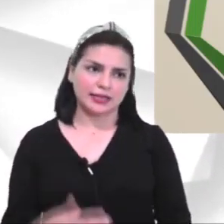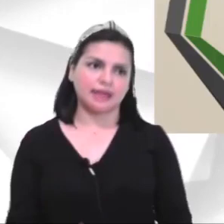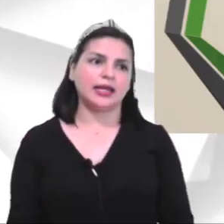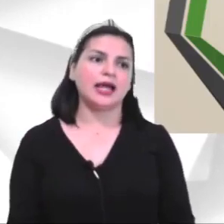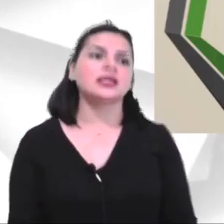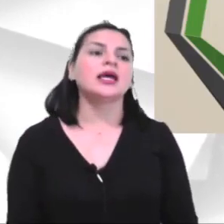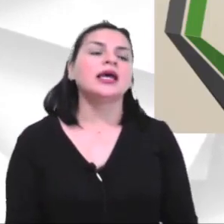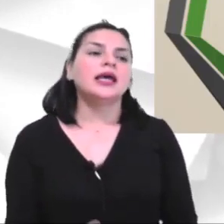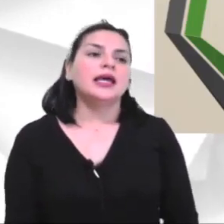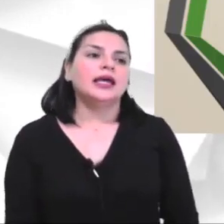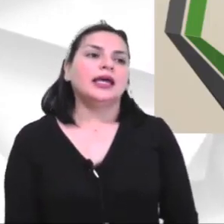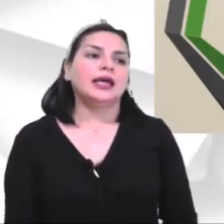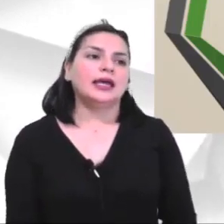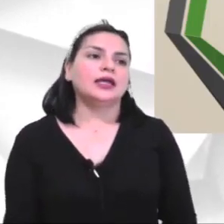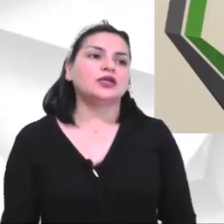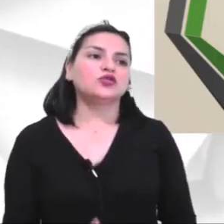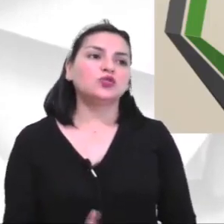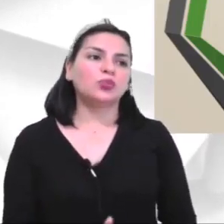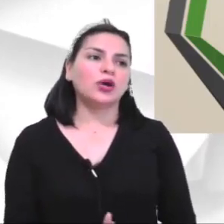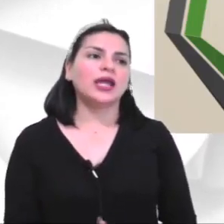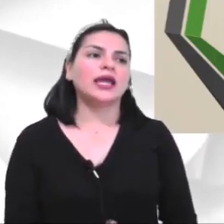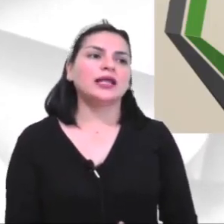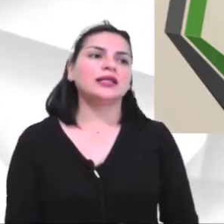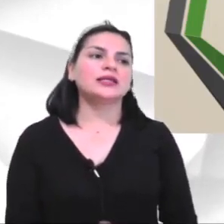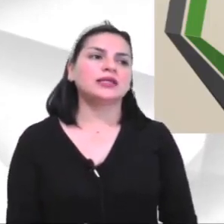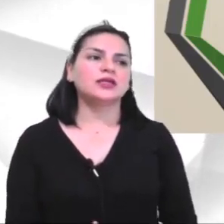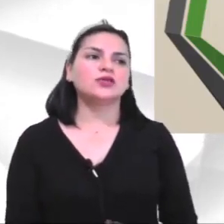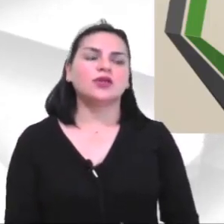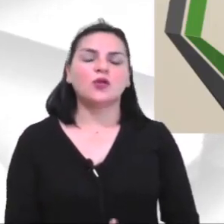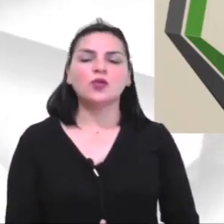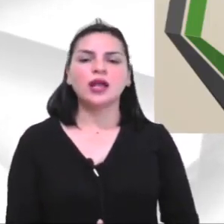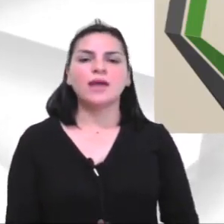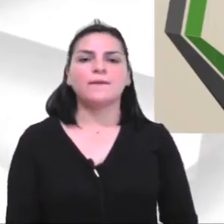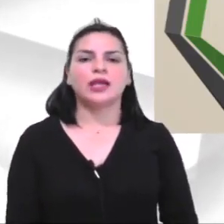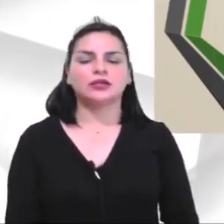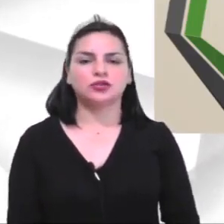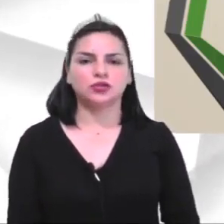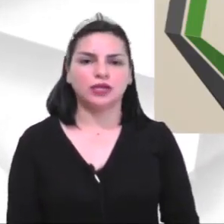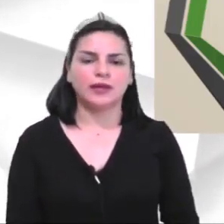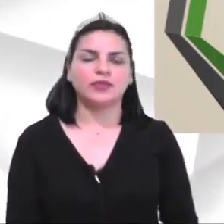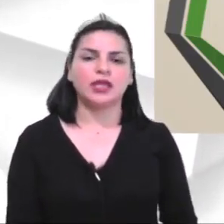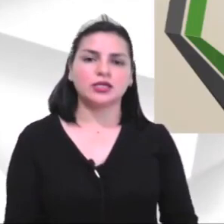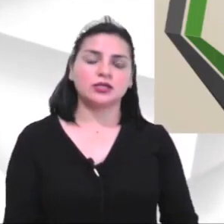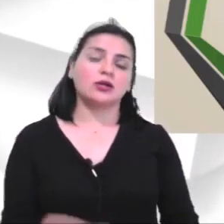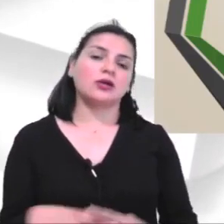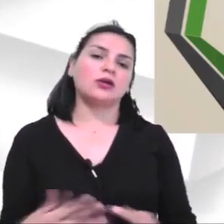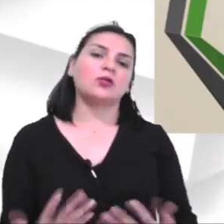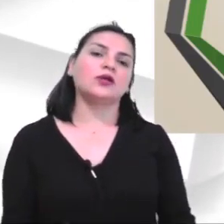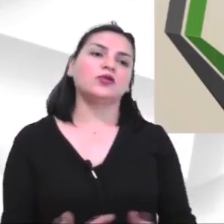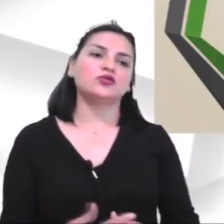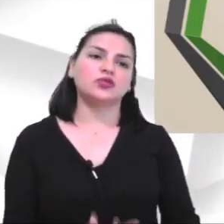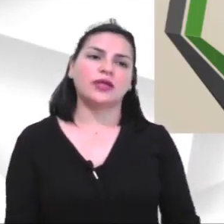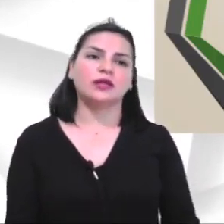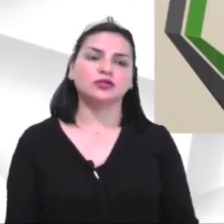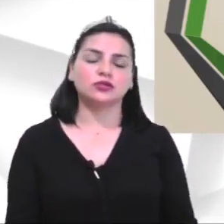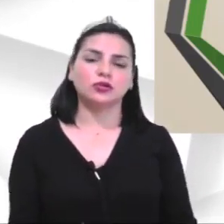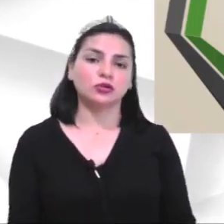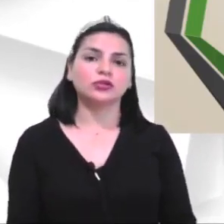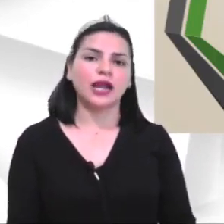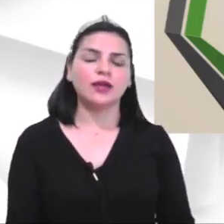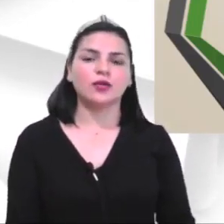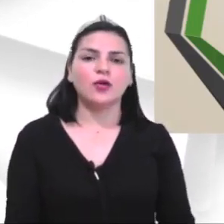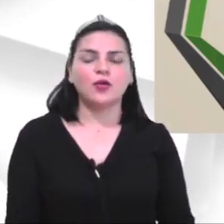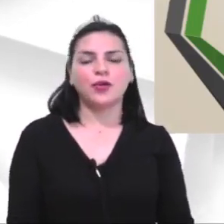o sea, hacia atrás. Supone el descenso de una persona. Es cuando sucede